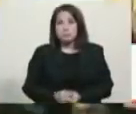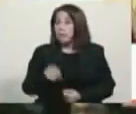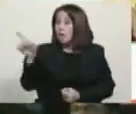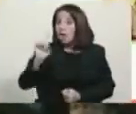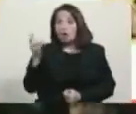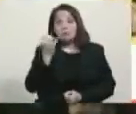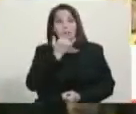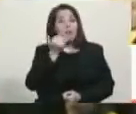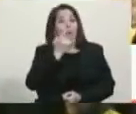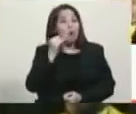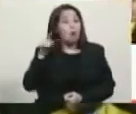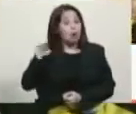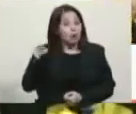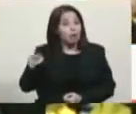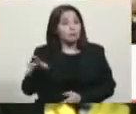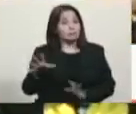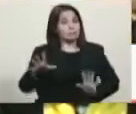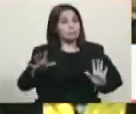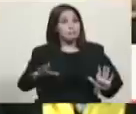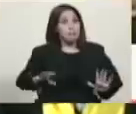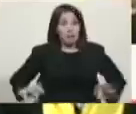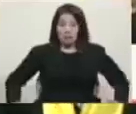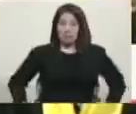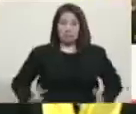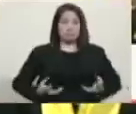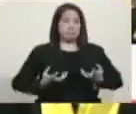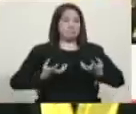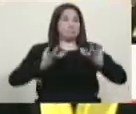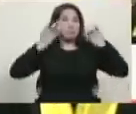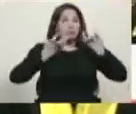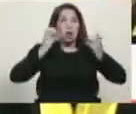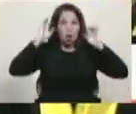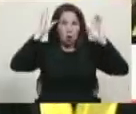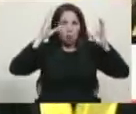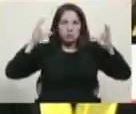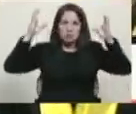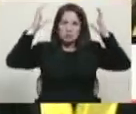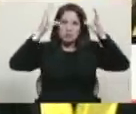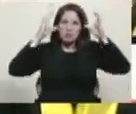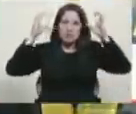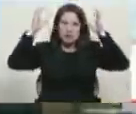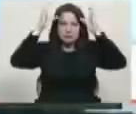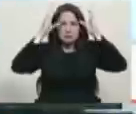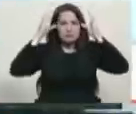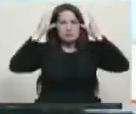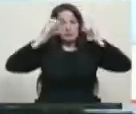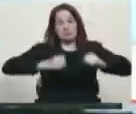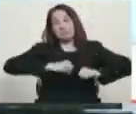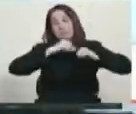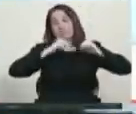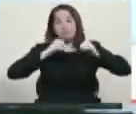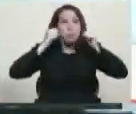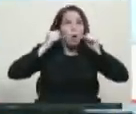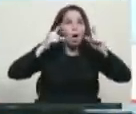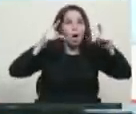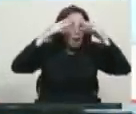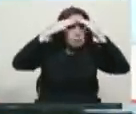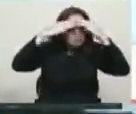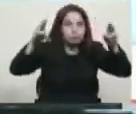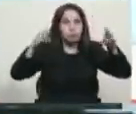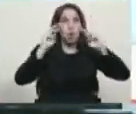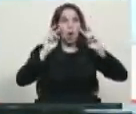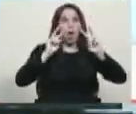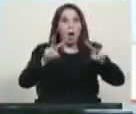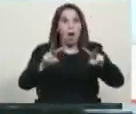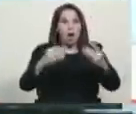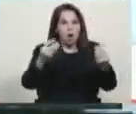equivoquen. Se va levantando una ola de conciencia. Se va levantando un despertar en el mundo,